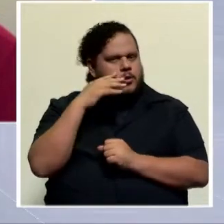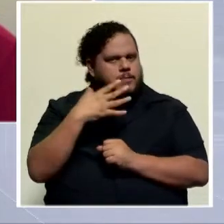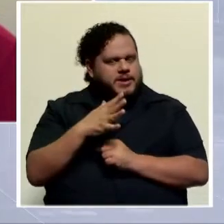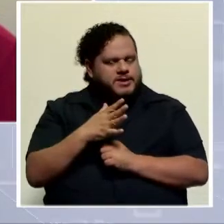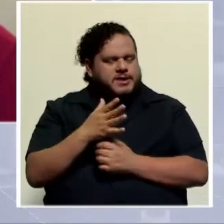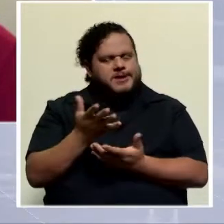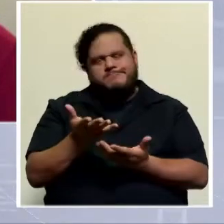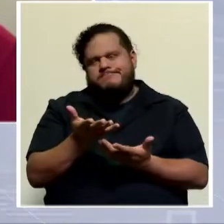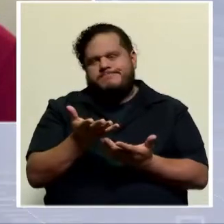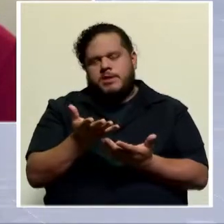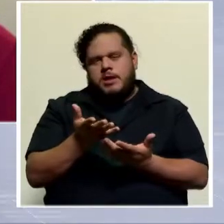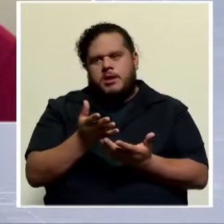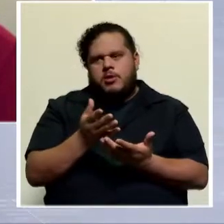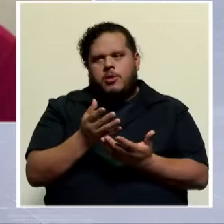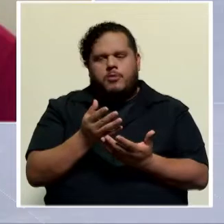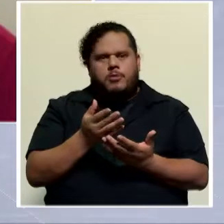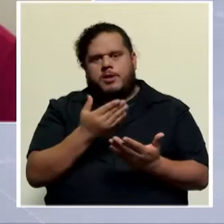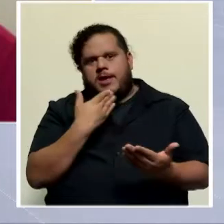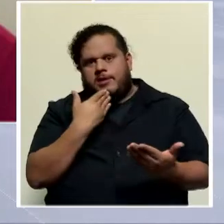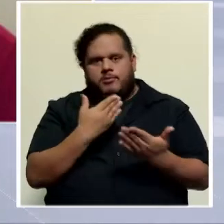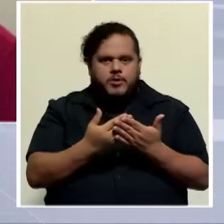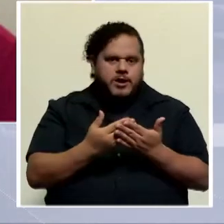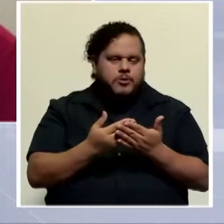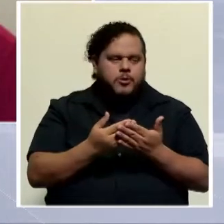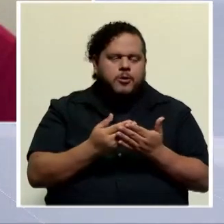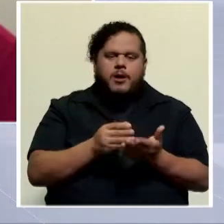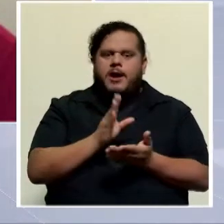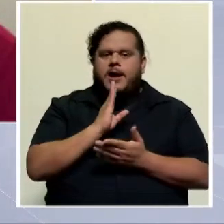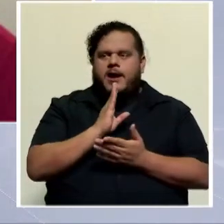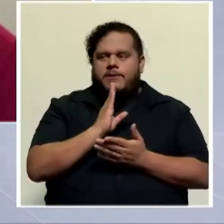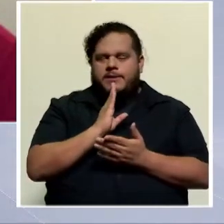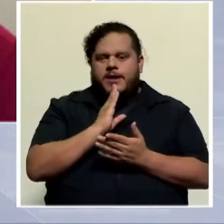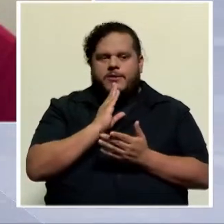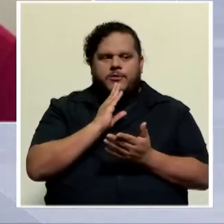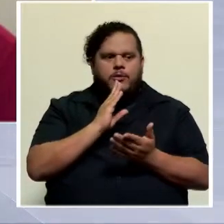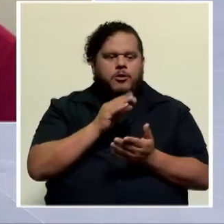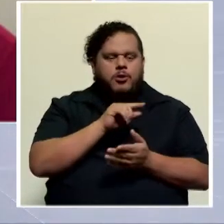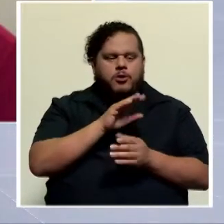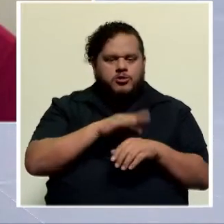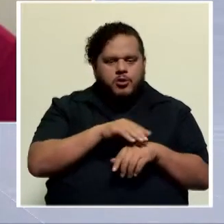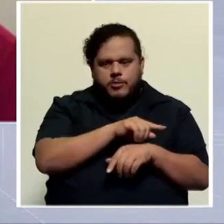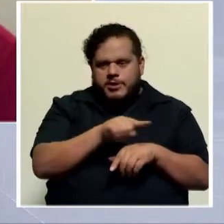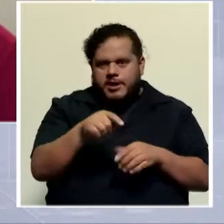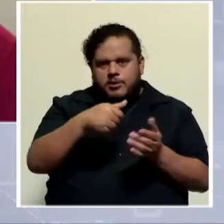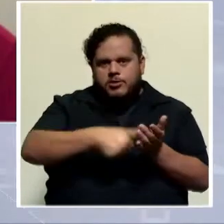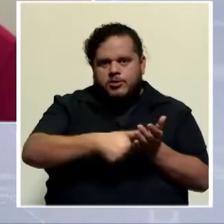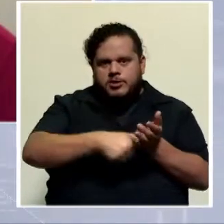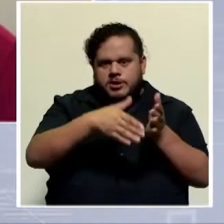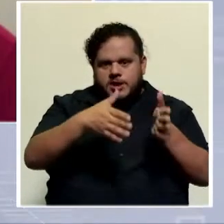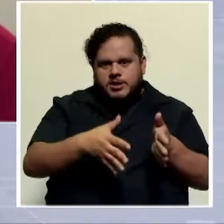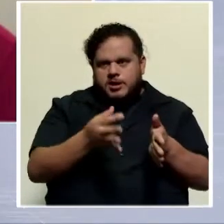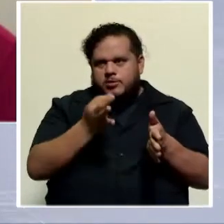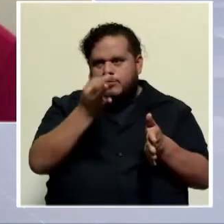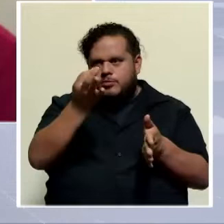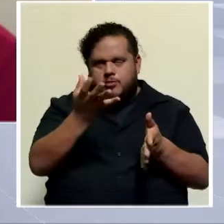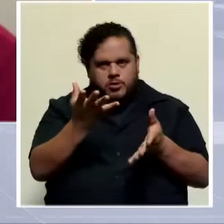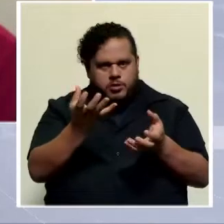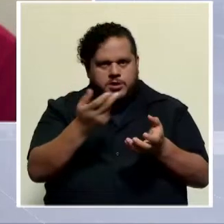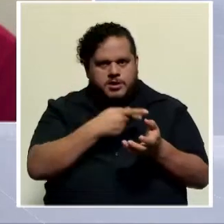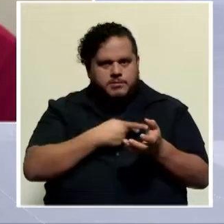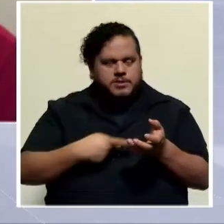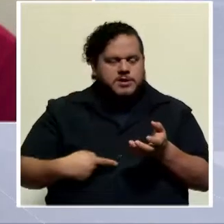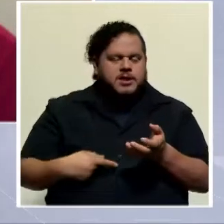como viable en términos obviamente de los candidatos que están propugnando por una